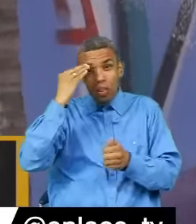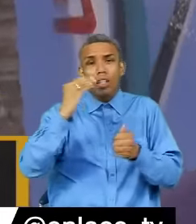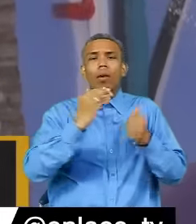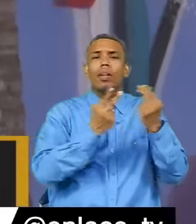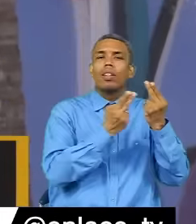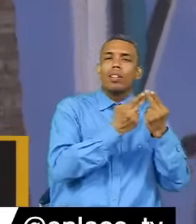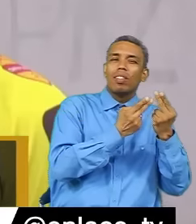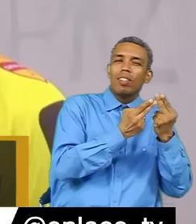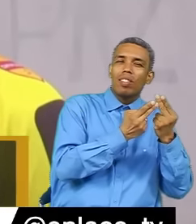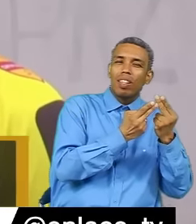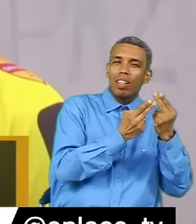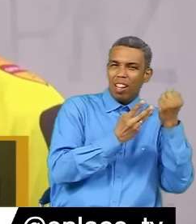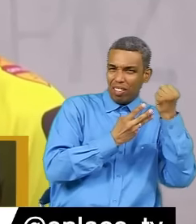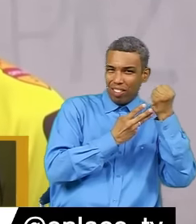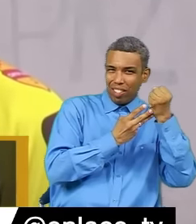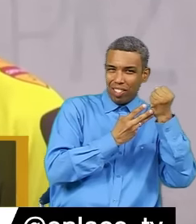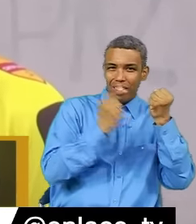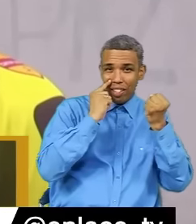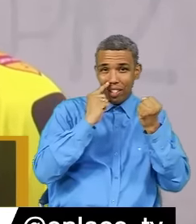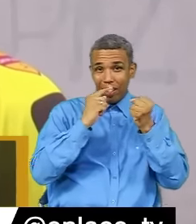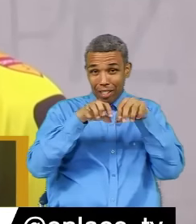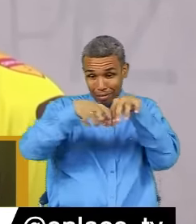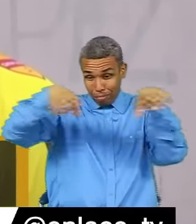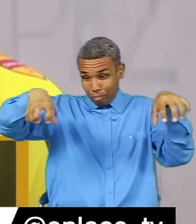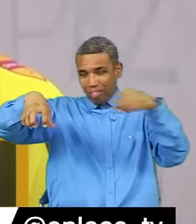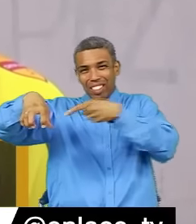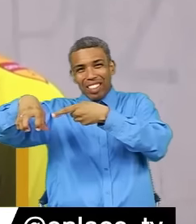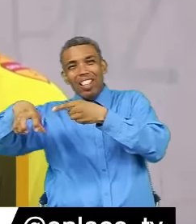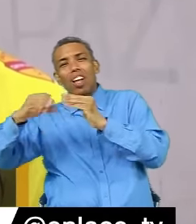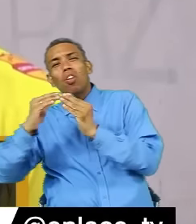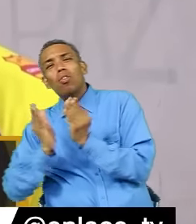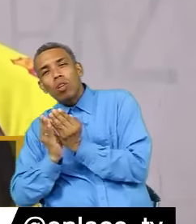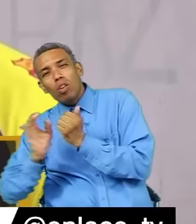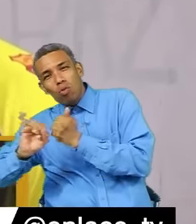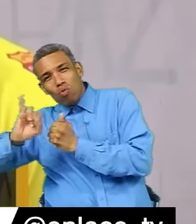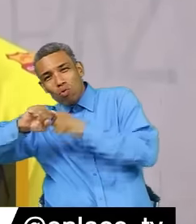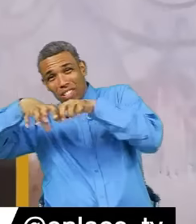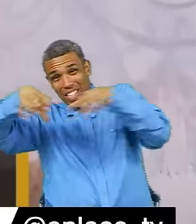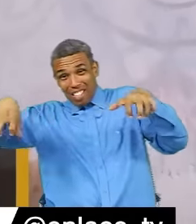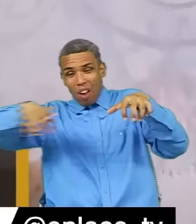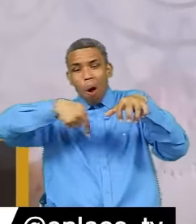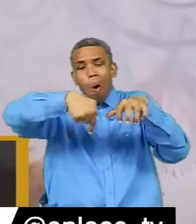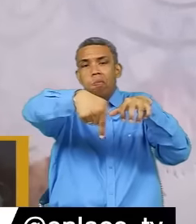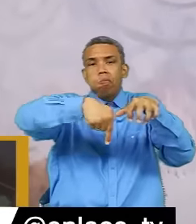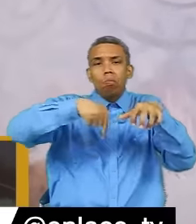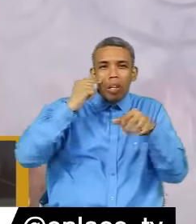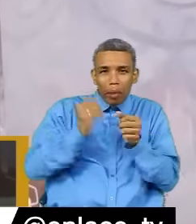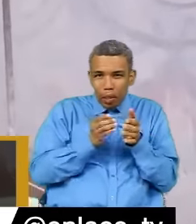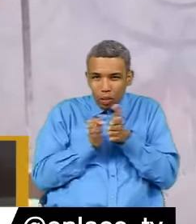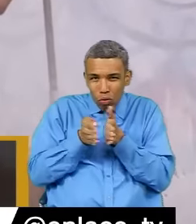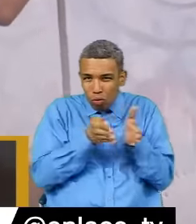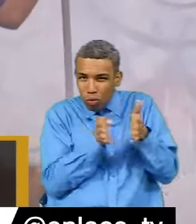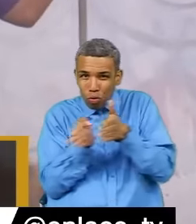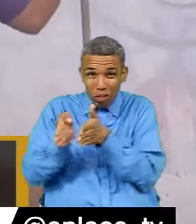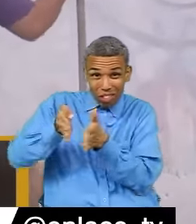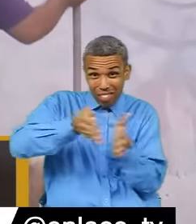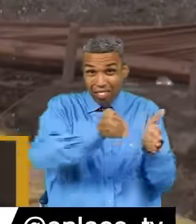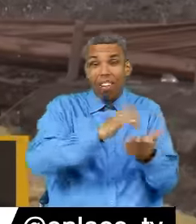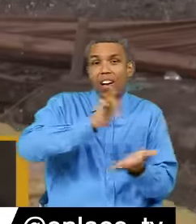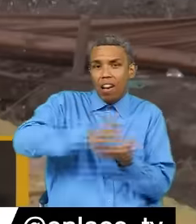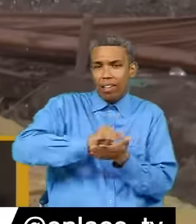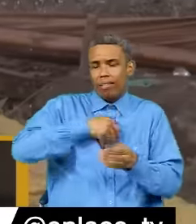civismo. Nos reunimos con los hinchas del Deportivo Cali a hacer esta gran labor, en la cual nosotros como